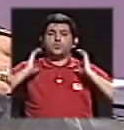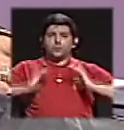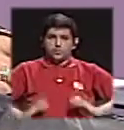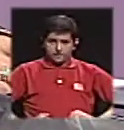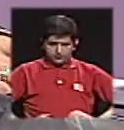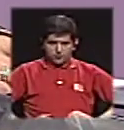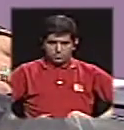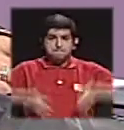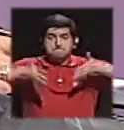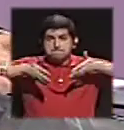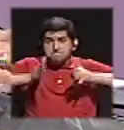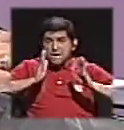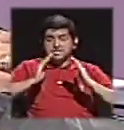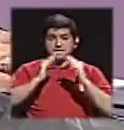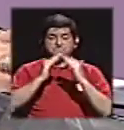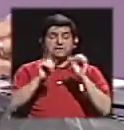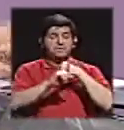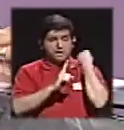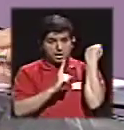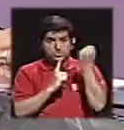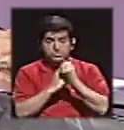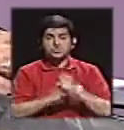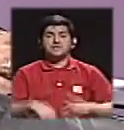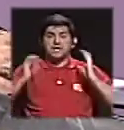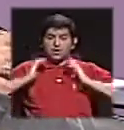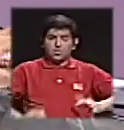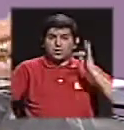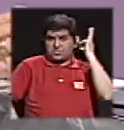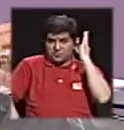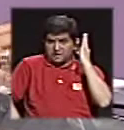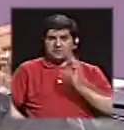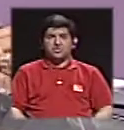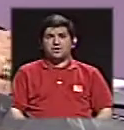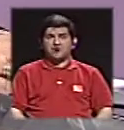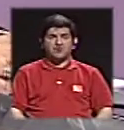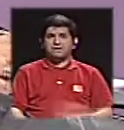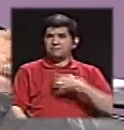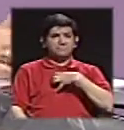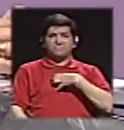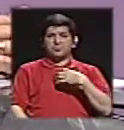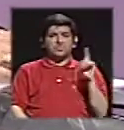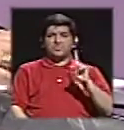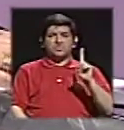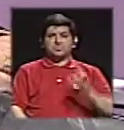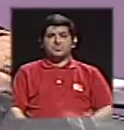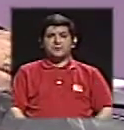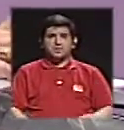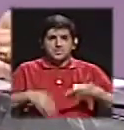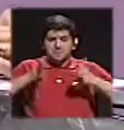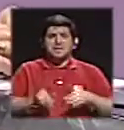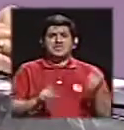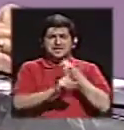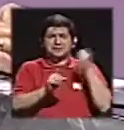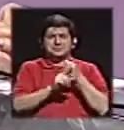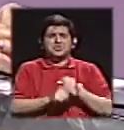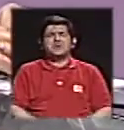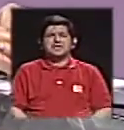cuerpos. Mientras vivamos en sociedades donde el cuerpo de las mujeres no les pertenece, mientras haya violencia